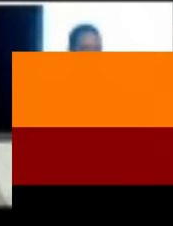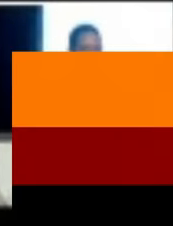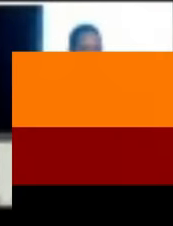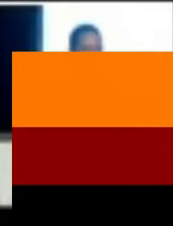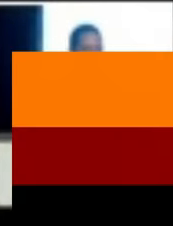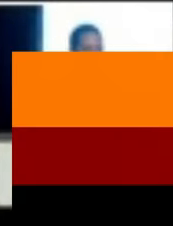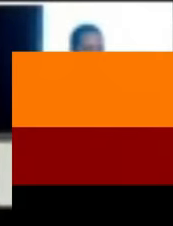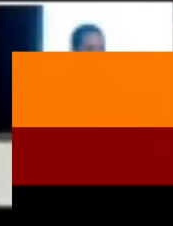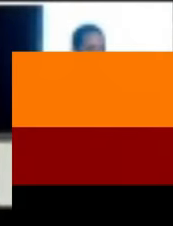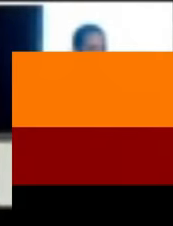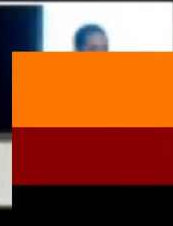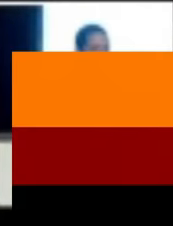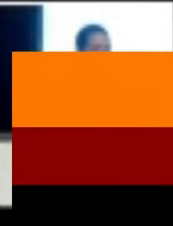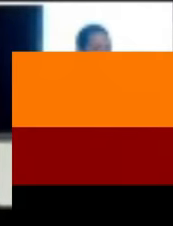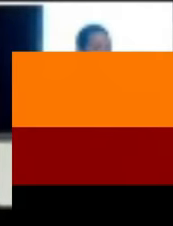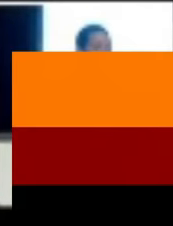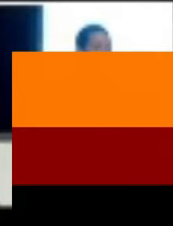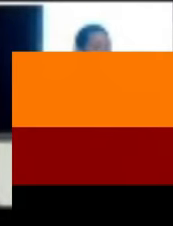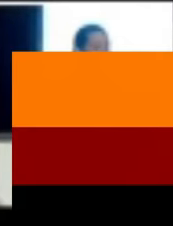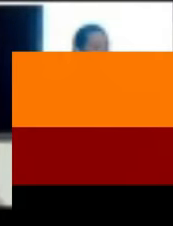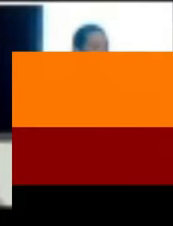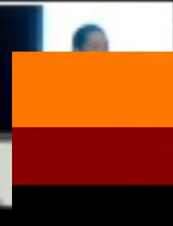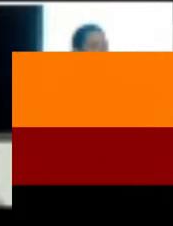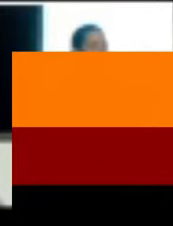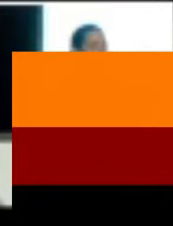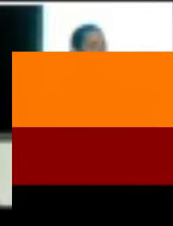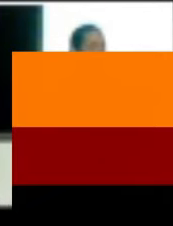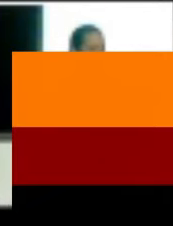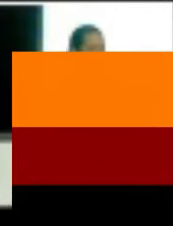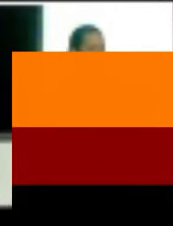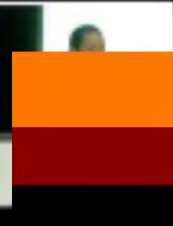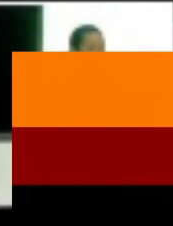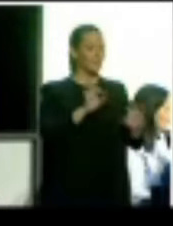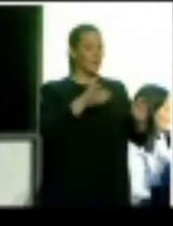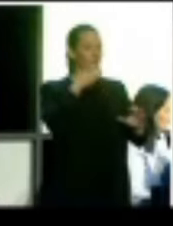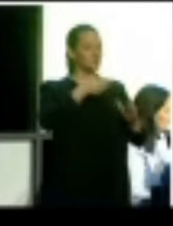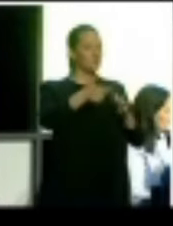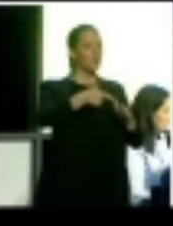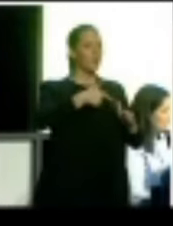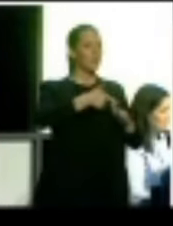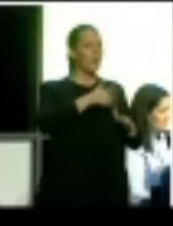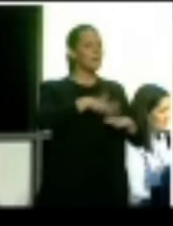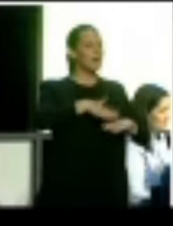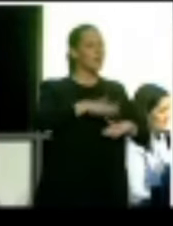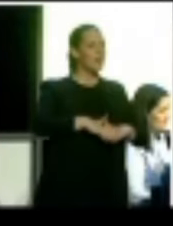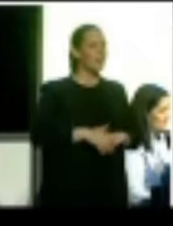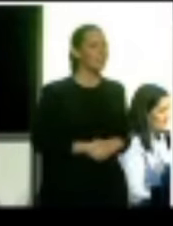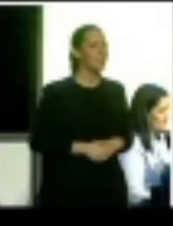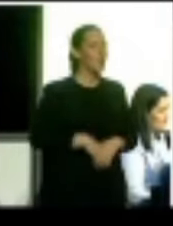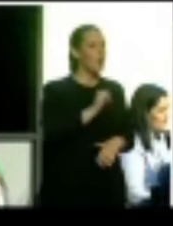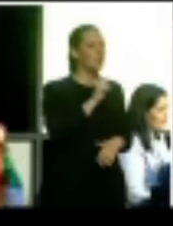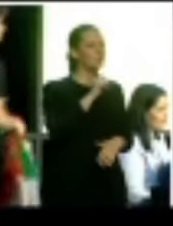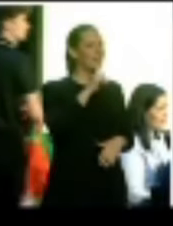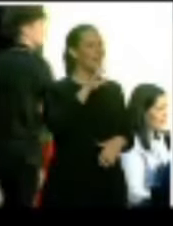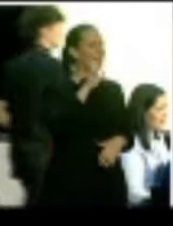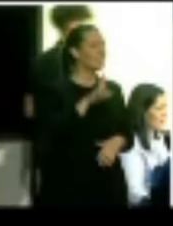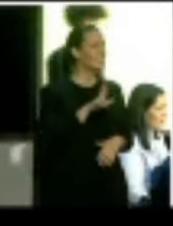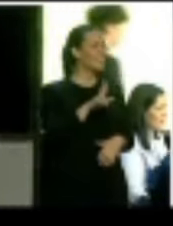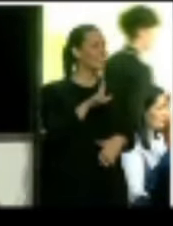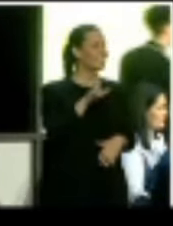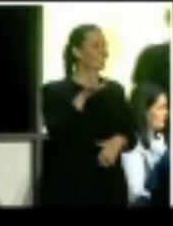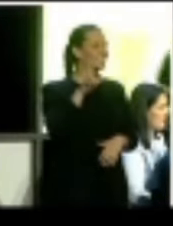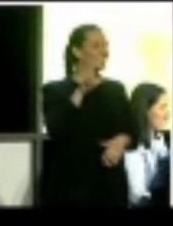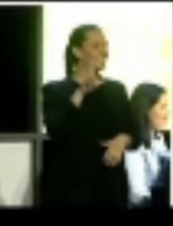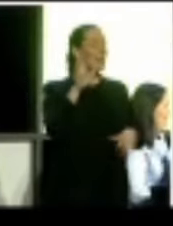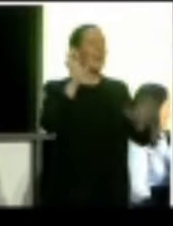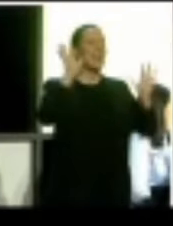Nos queda el oro en esta categoría, en esta skill de soldadura 2024, que es para Óscar Ramos